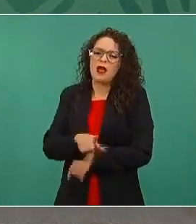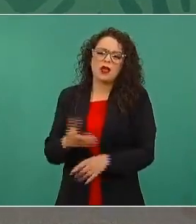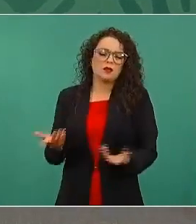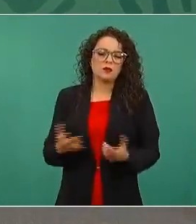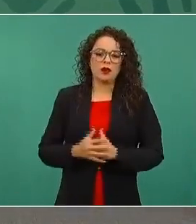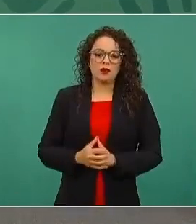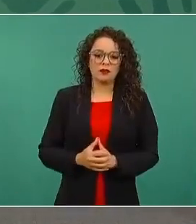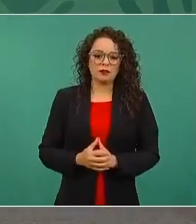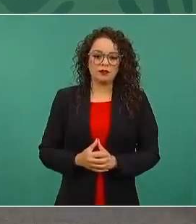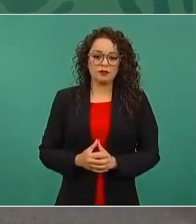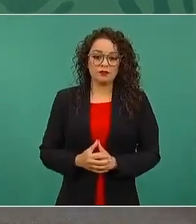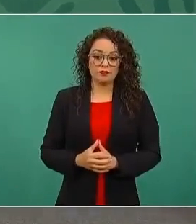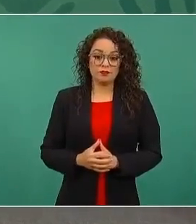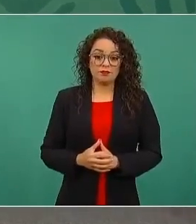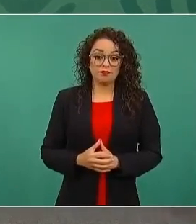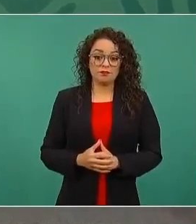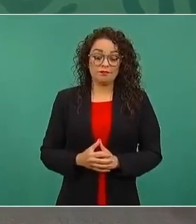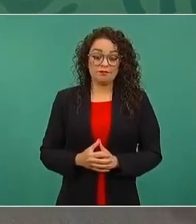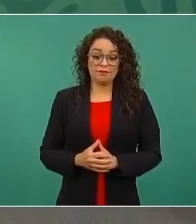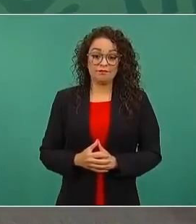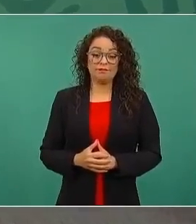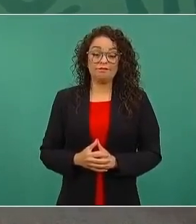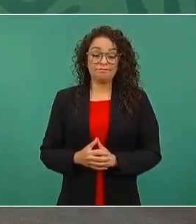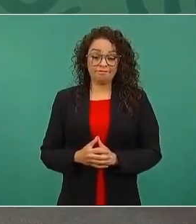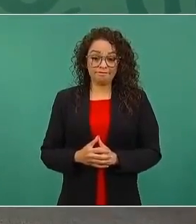Yo hasta en las campañas